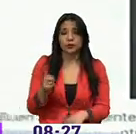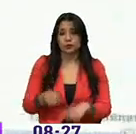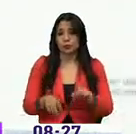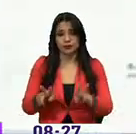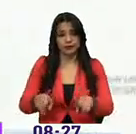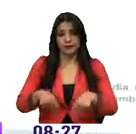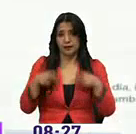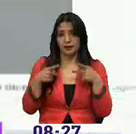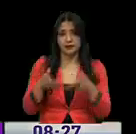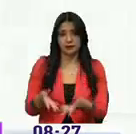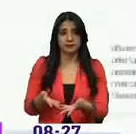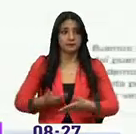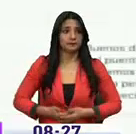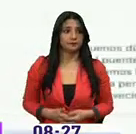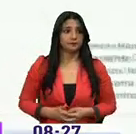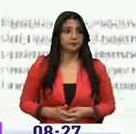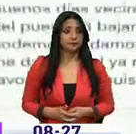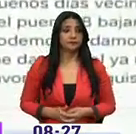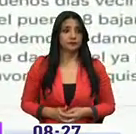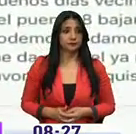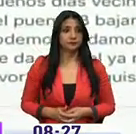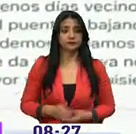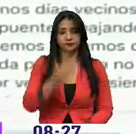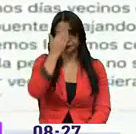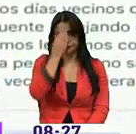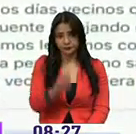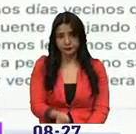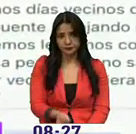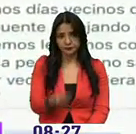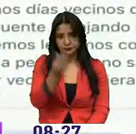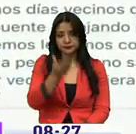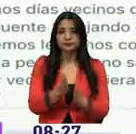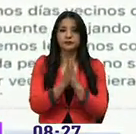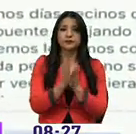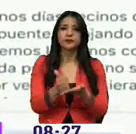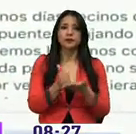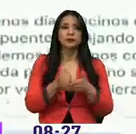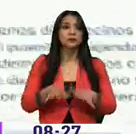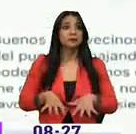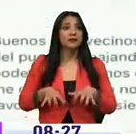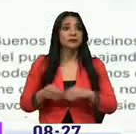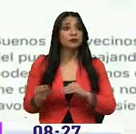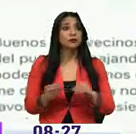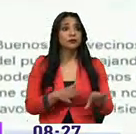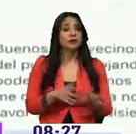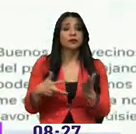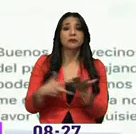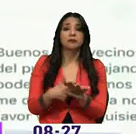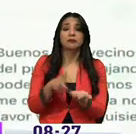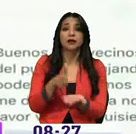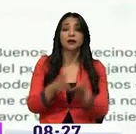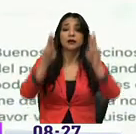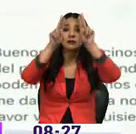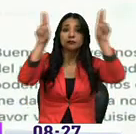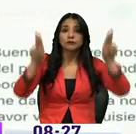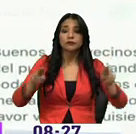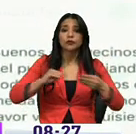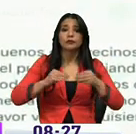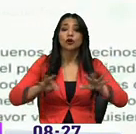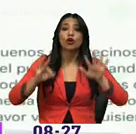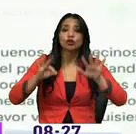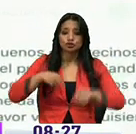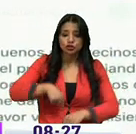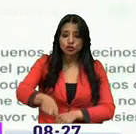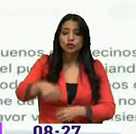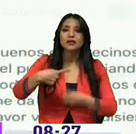vivir como está viviendo. Buenos días, vecinos. Quisiera que ayuda con este peludo. Está abandonado en la parada del Puente 8, bajando de Quito